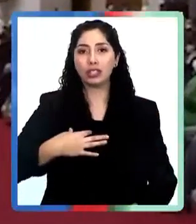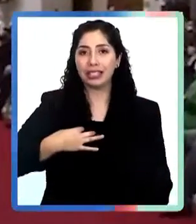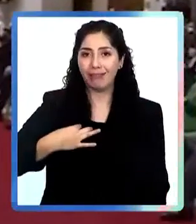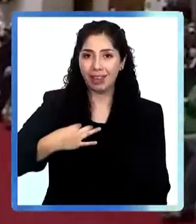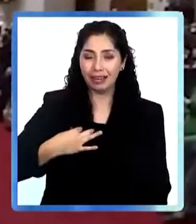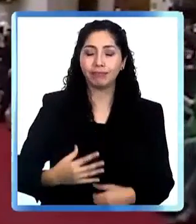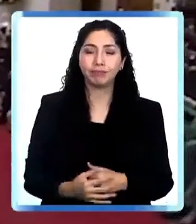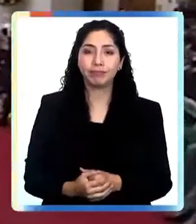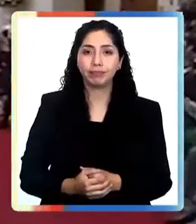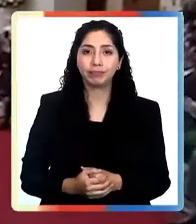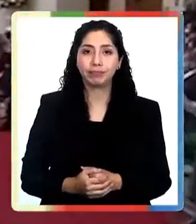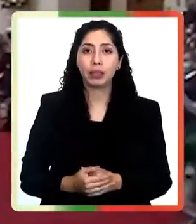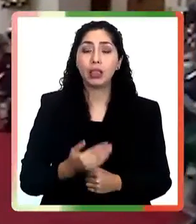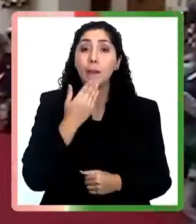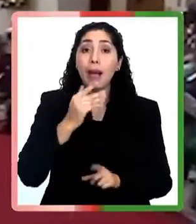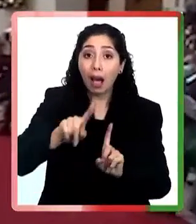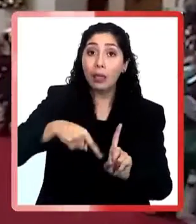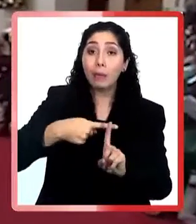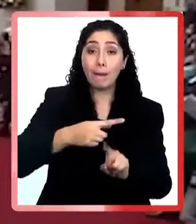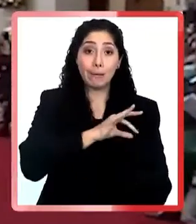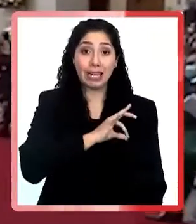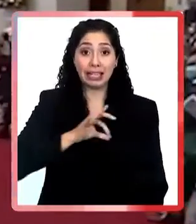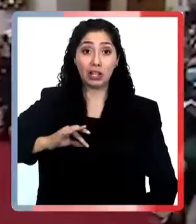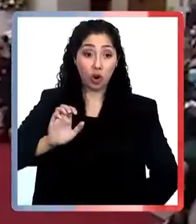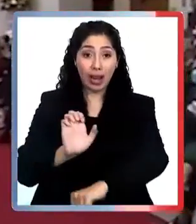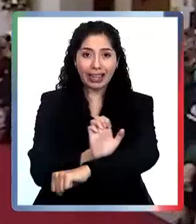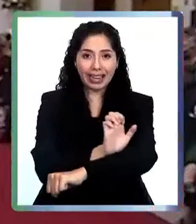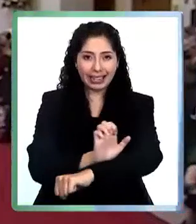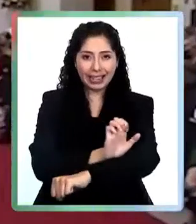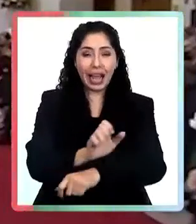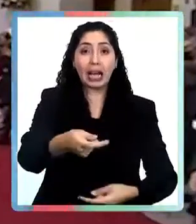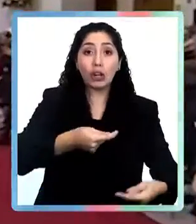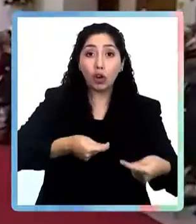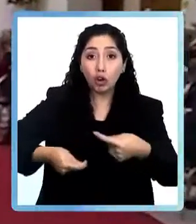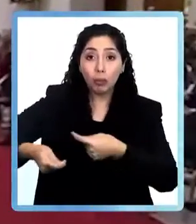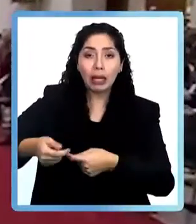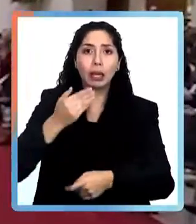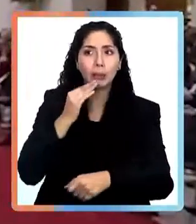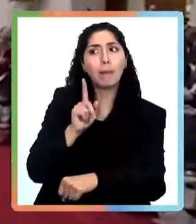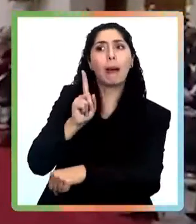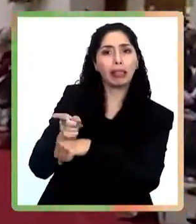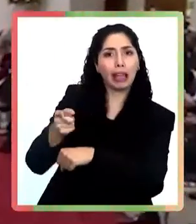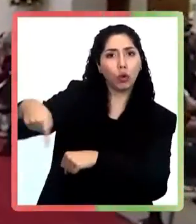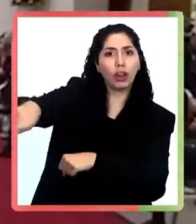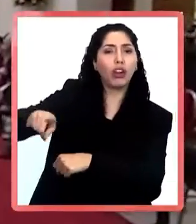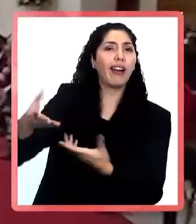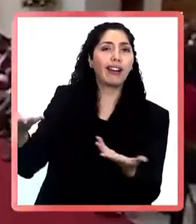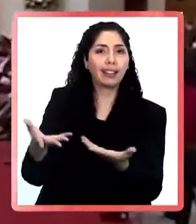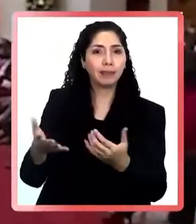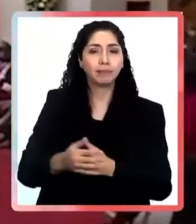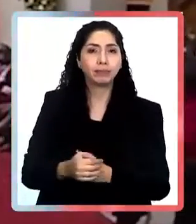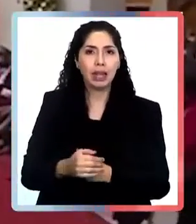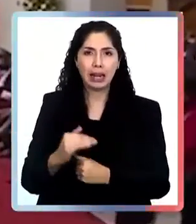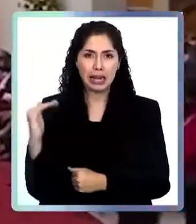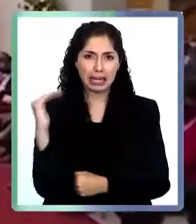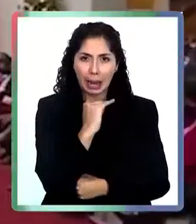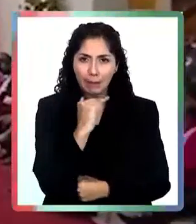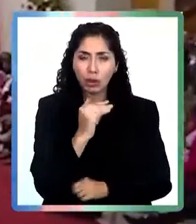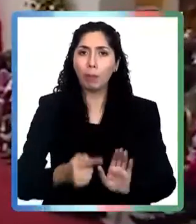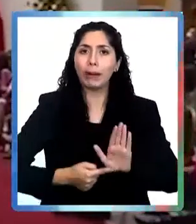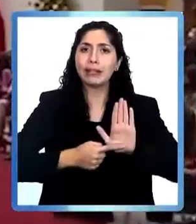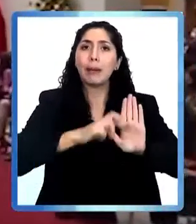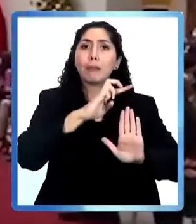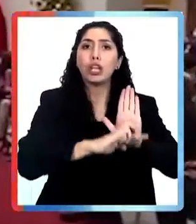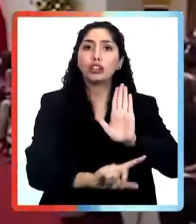y además los ministerios de energía y economía han sido mandatados a presentar en el más breve plazo